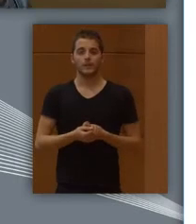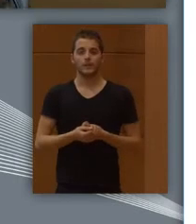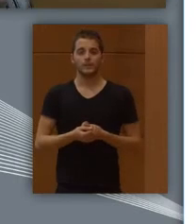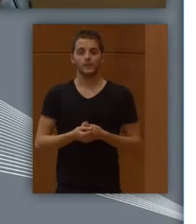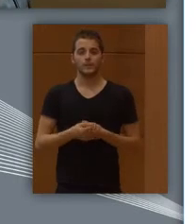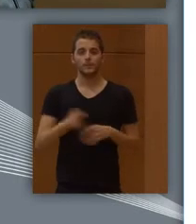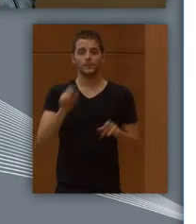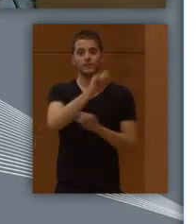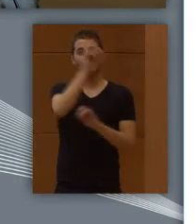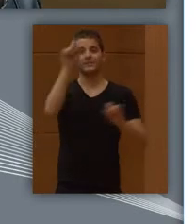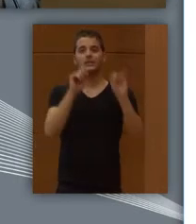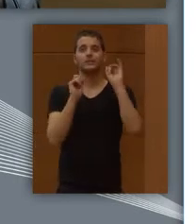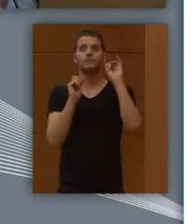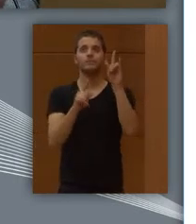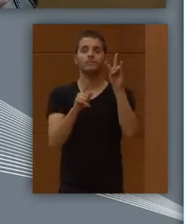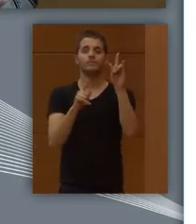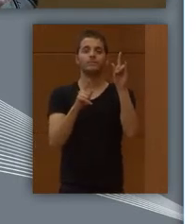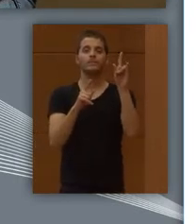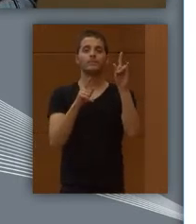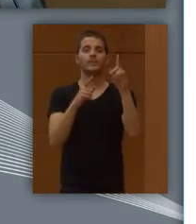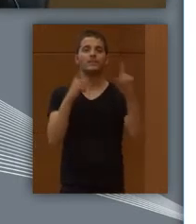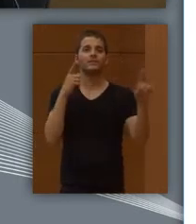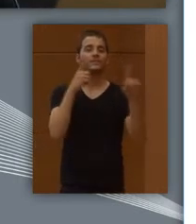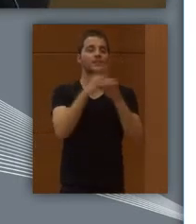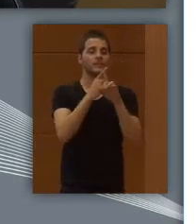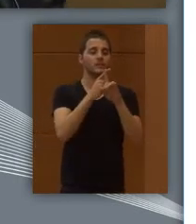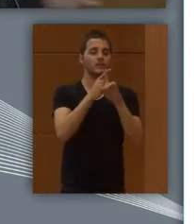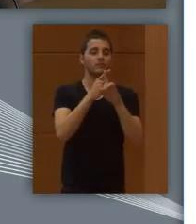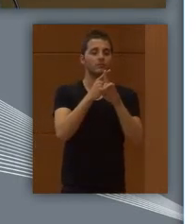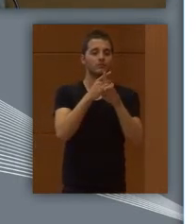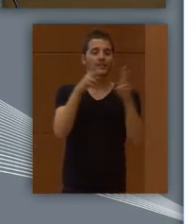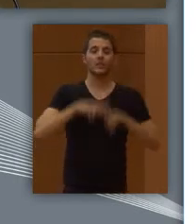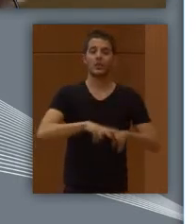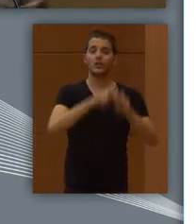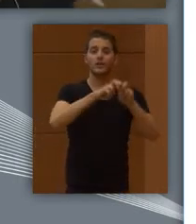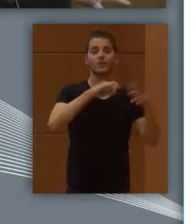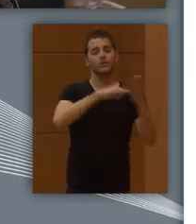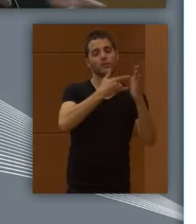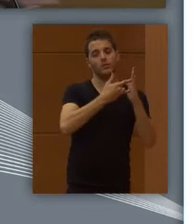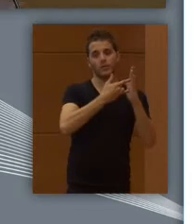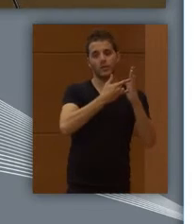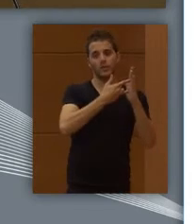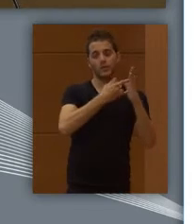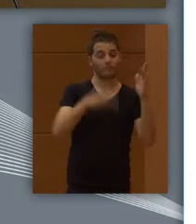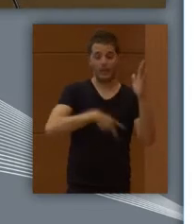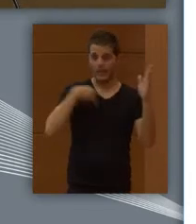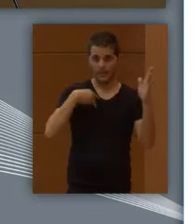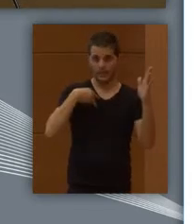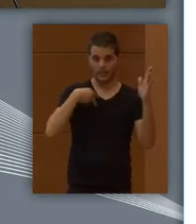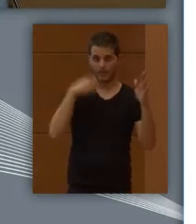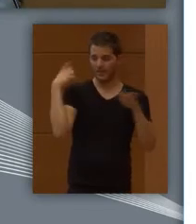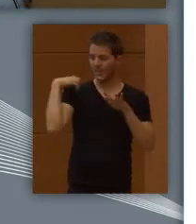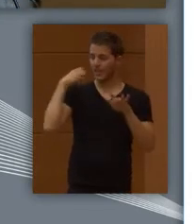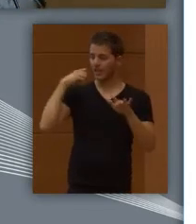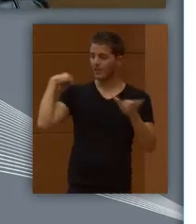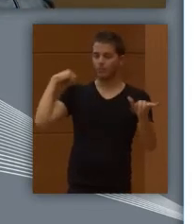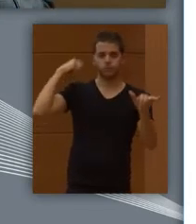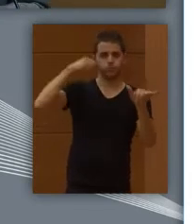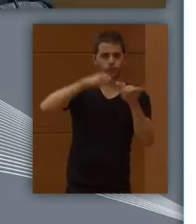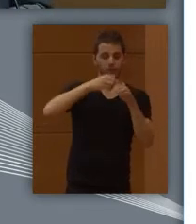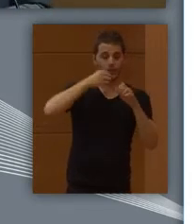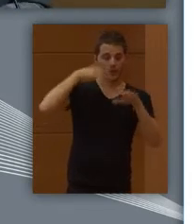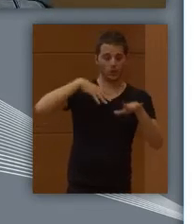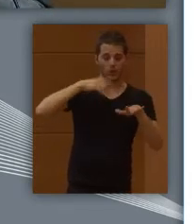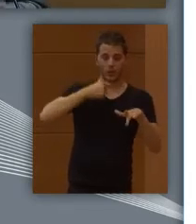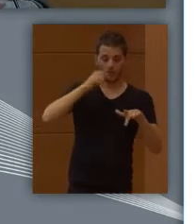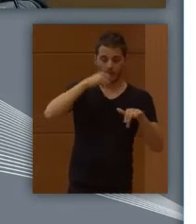Frente a la pregunta de si la innovación tecnológica, si en general, la innovación tecnológica en nuestra historia y en el presente, es por